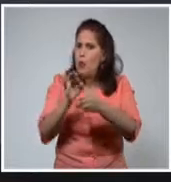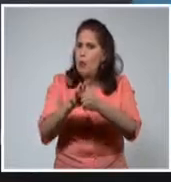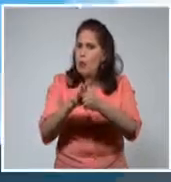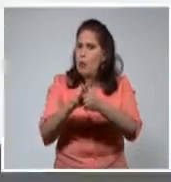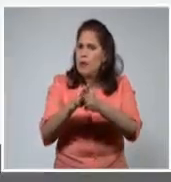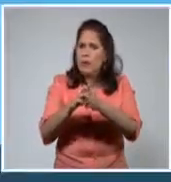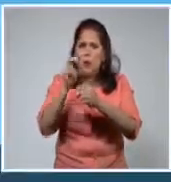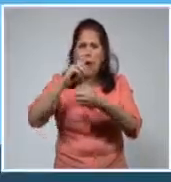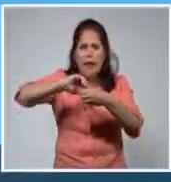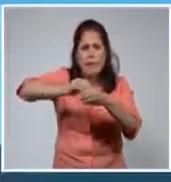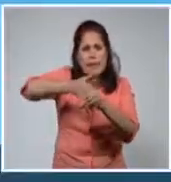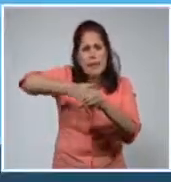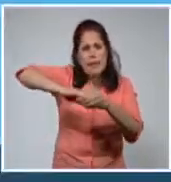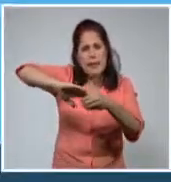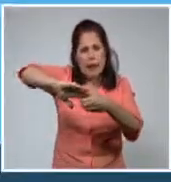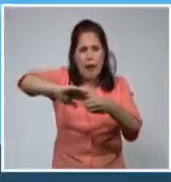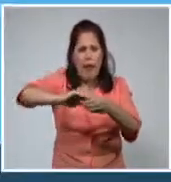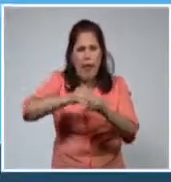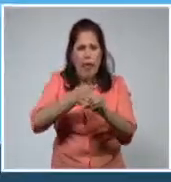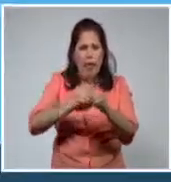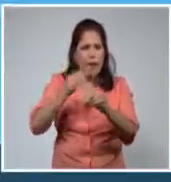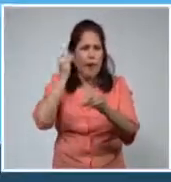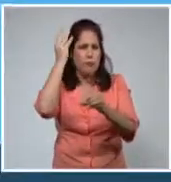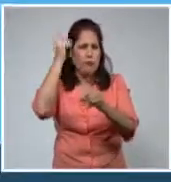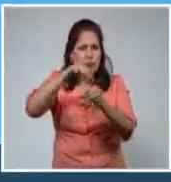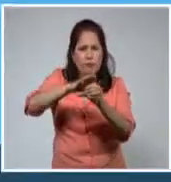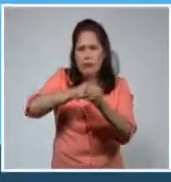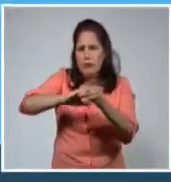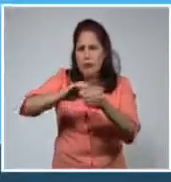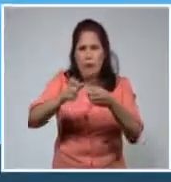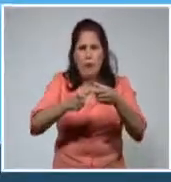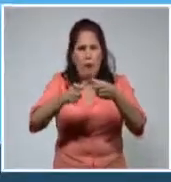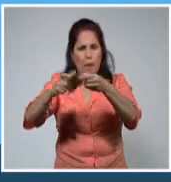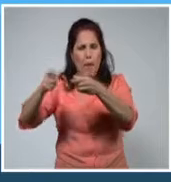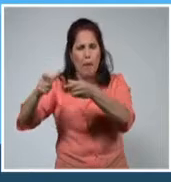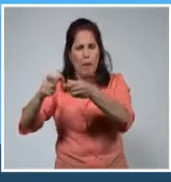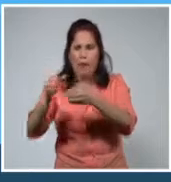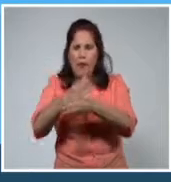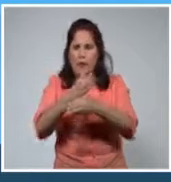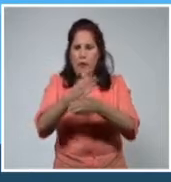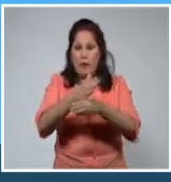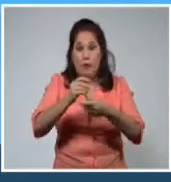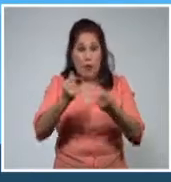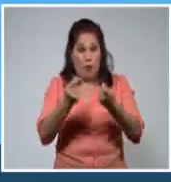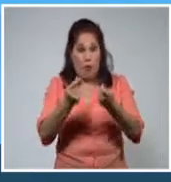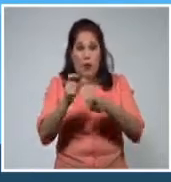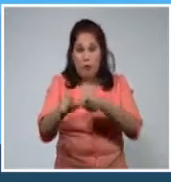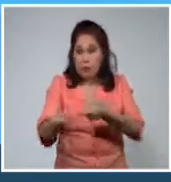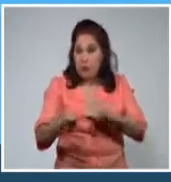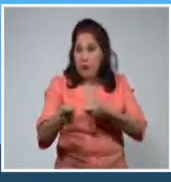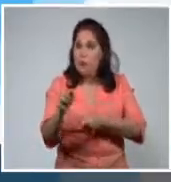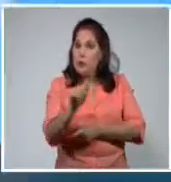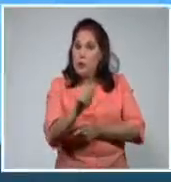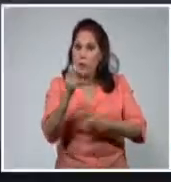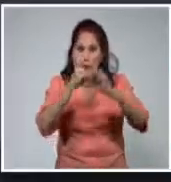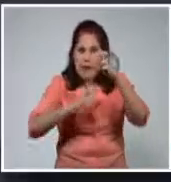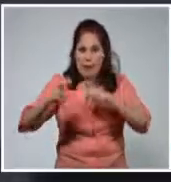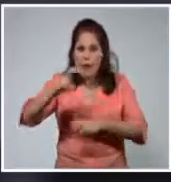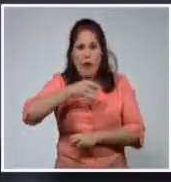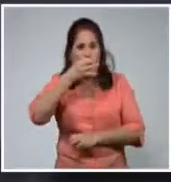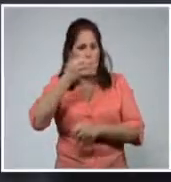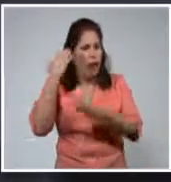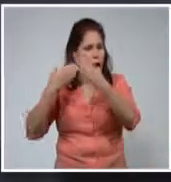edad cerámica, caracterizada por la producción de vasijas y el desarrollo de una economía agrícola. El estudio señala que